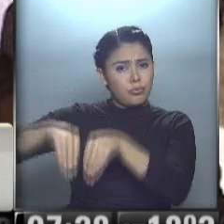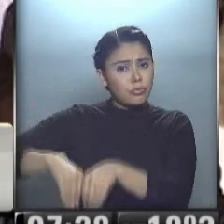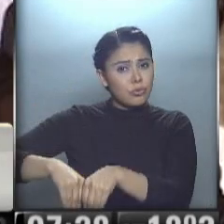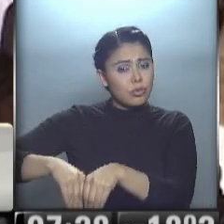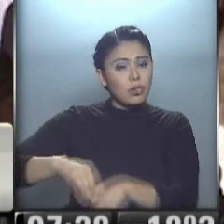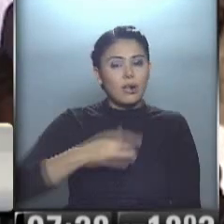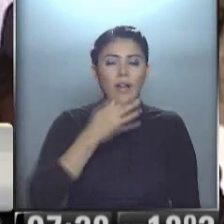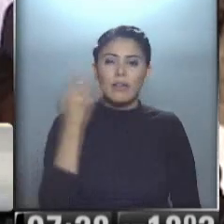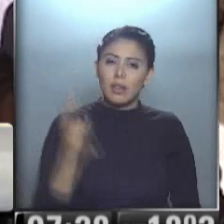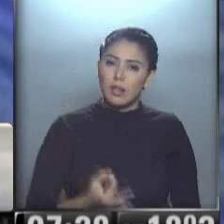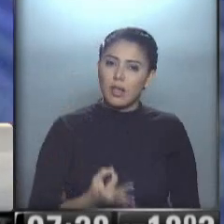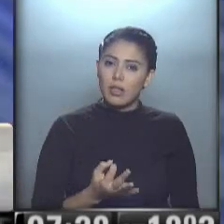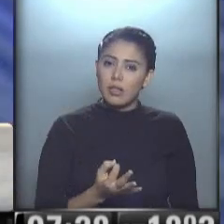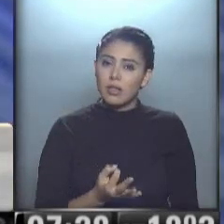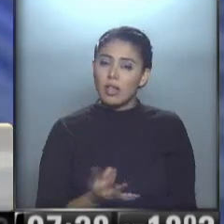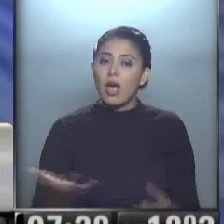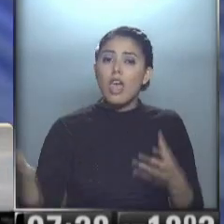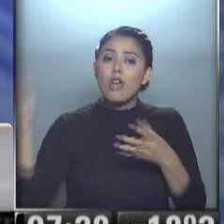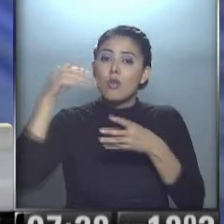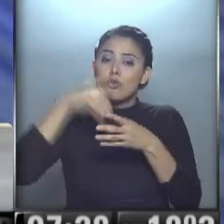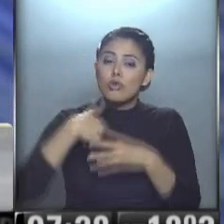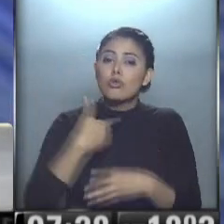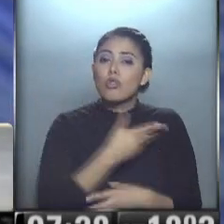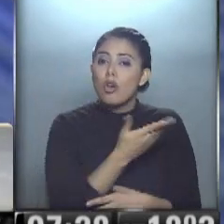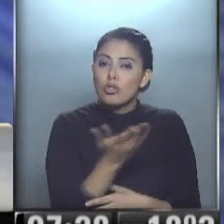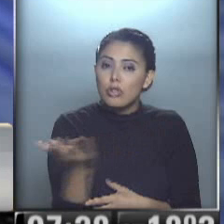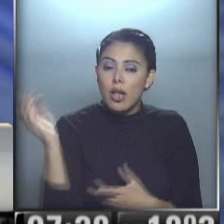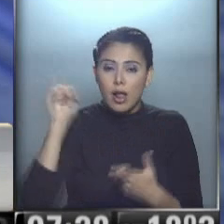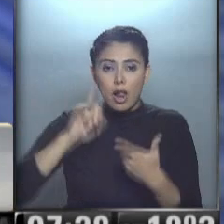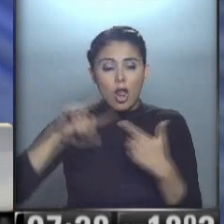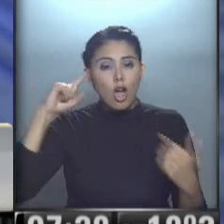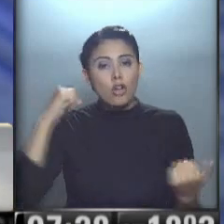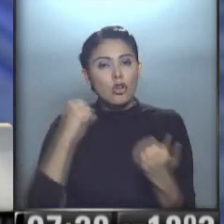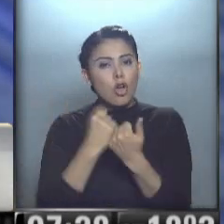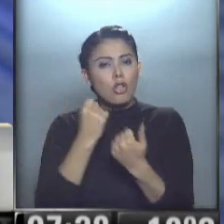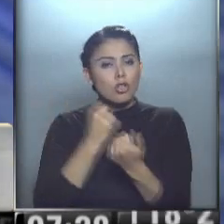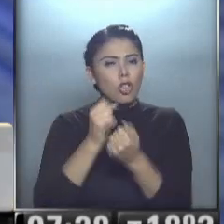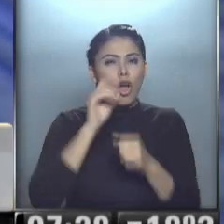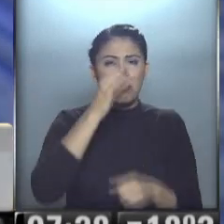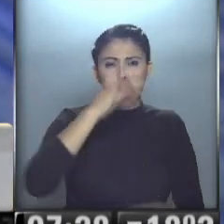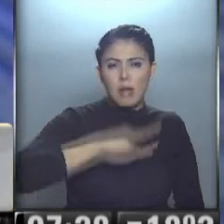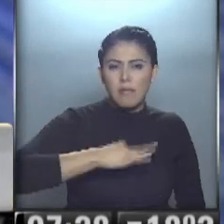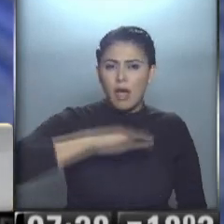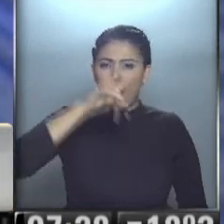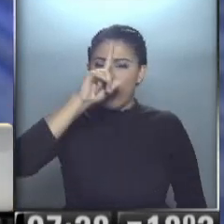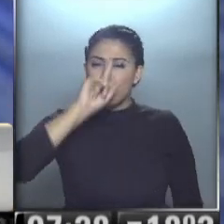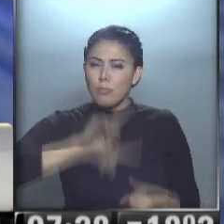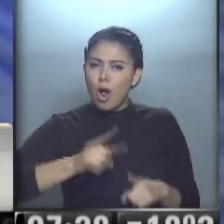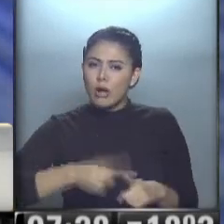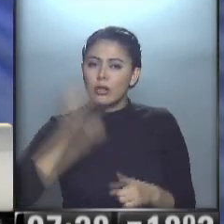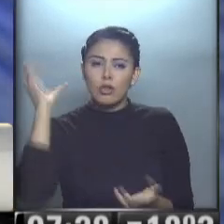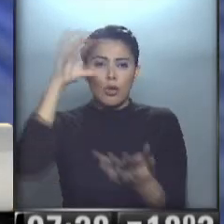realidad la inclusión social y el control civil y político de los organismos de